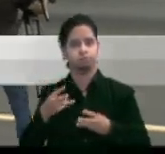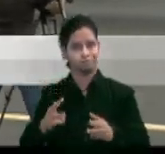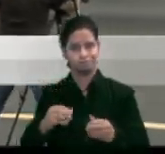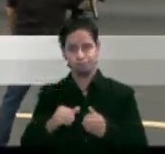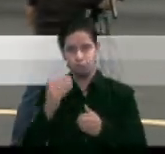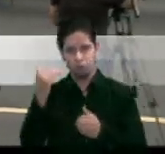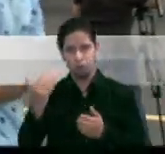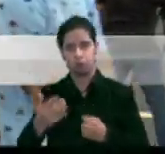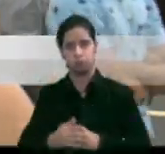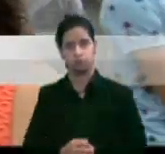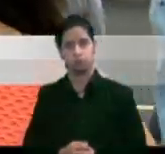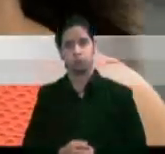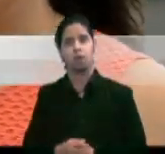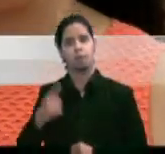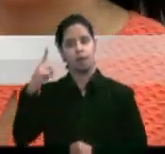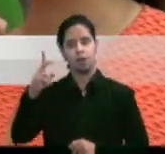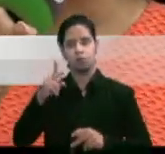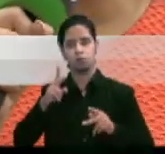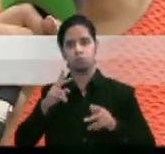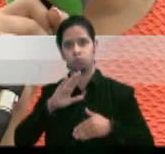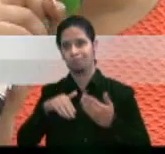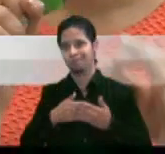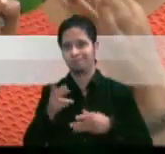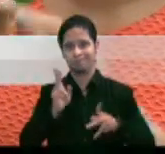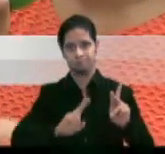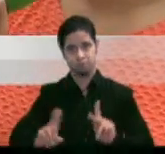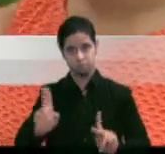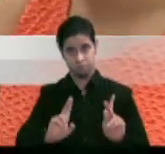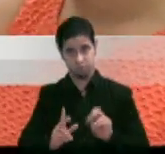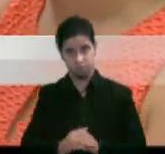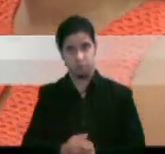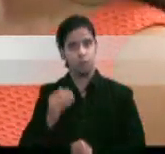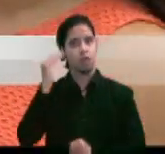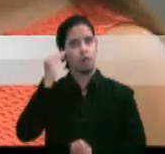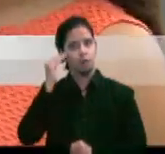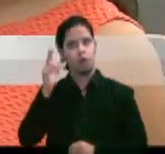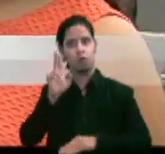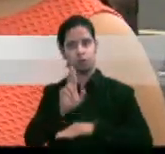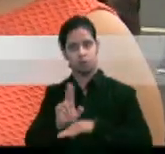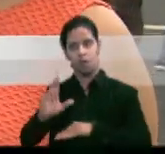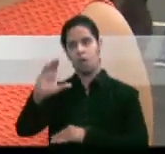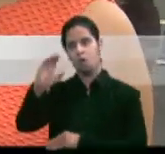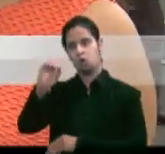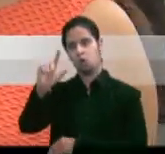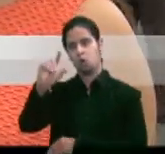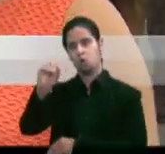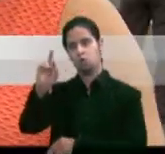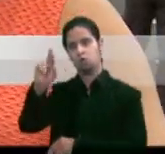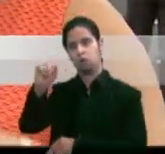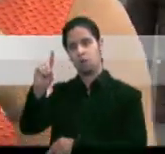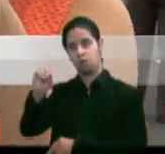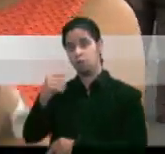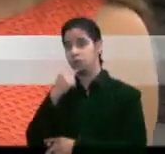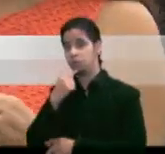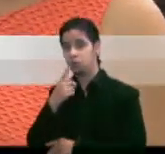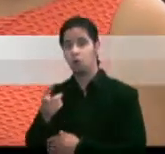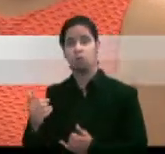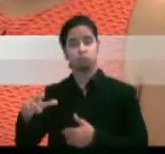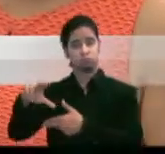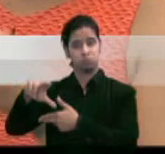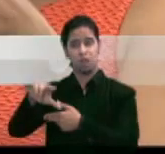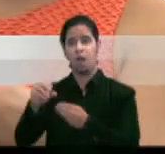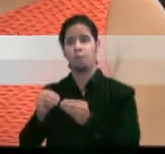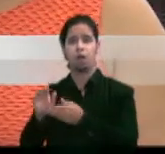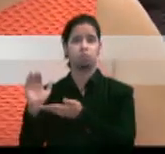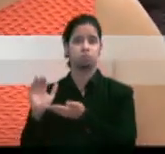para al público en general. Ernesto, sabemos que la Universidad del Colorado ha pronosticado una temporada de huracanes más lenta de lo